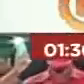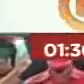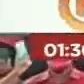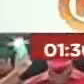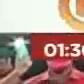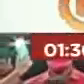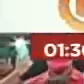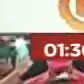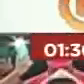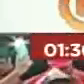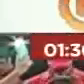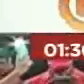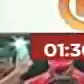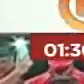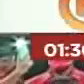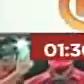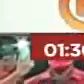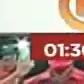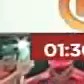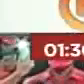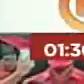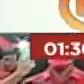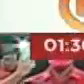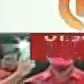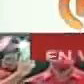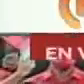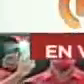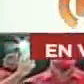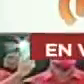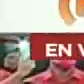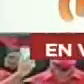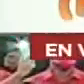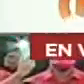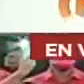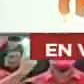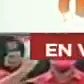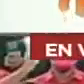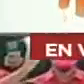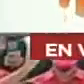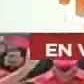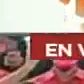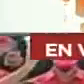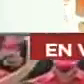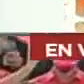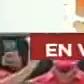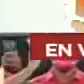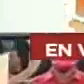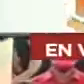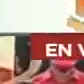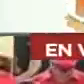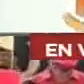Vámonos vámonos montaña arriba